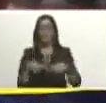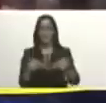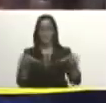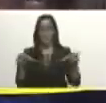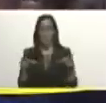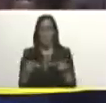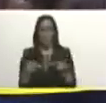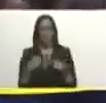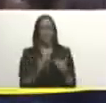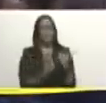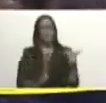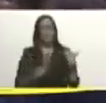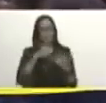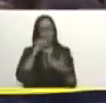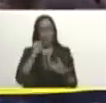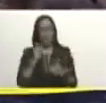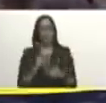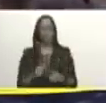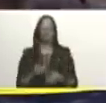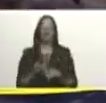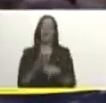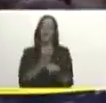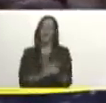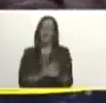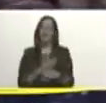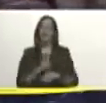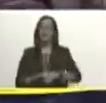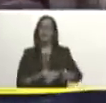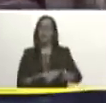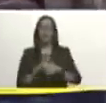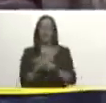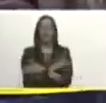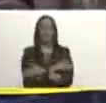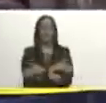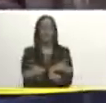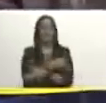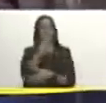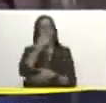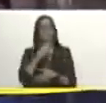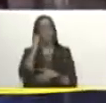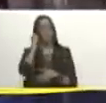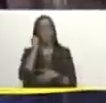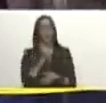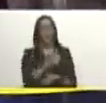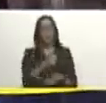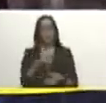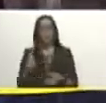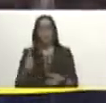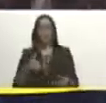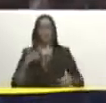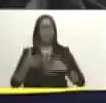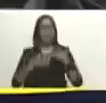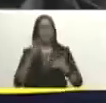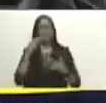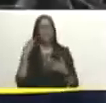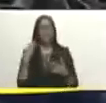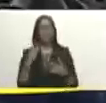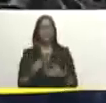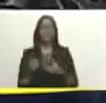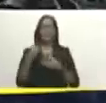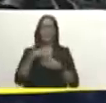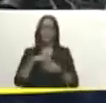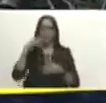El presidente Nicolás Maduro más temprano felicitaba a cada uno de estos hombres y mujeres de armas. Siéntanse orgullosos ustedes que encarnan